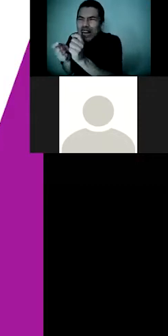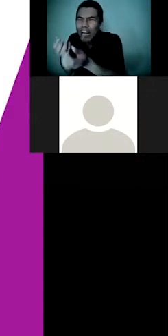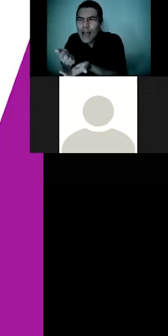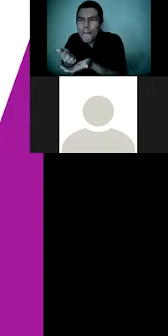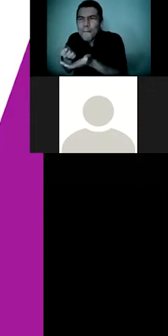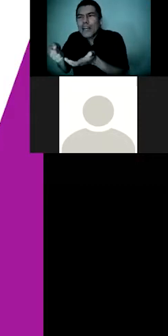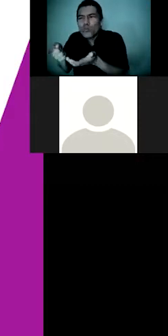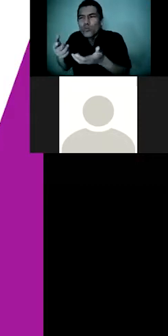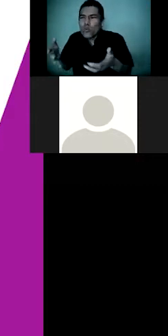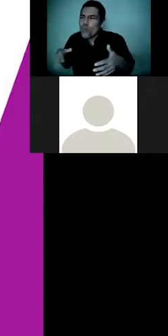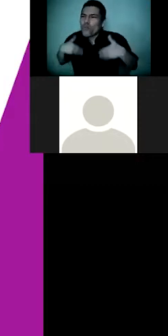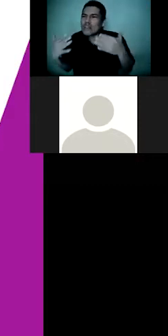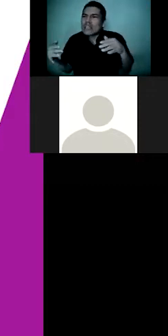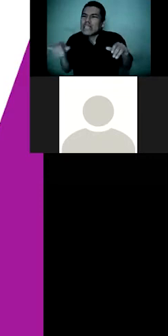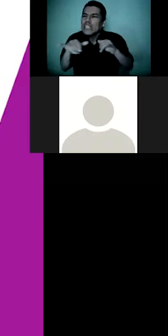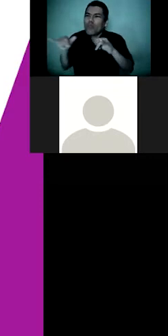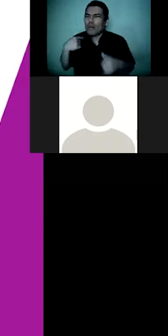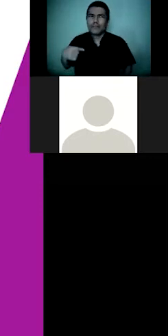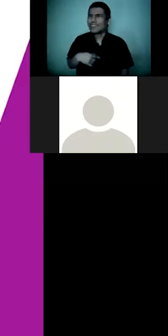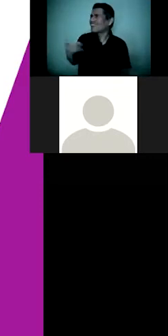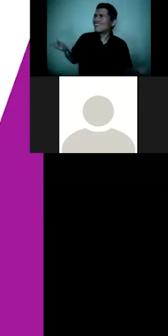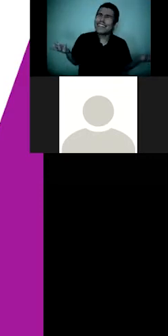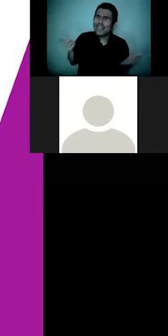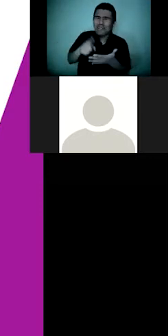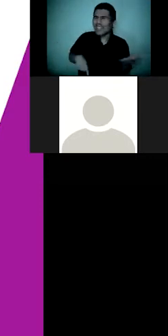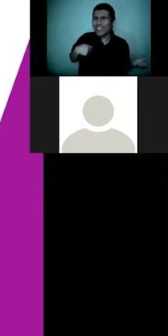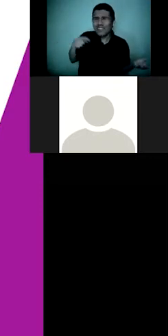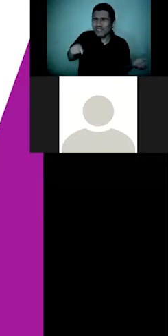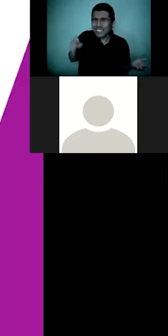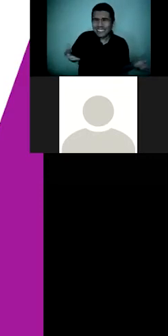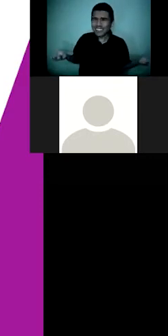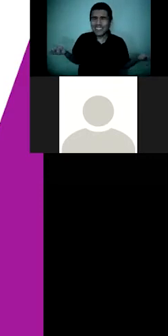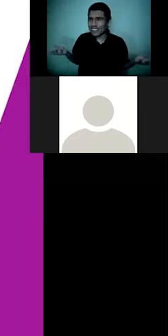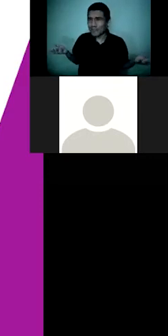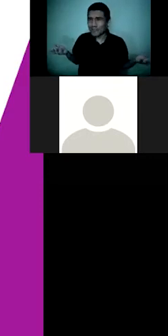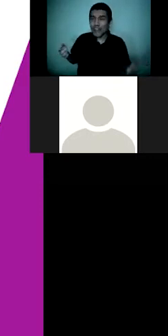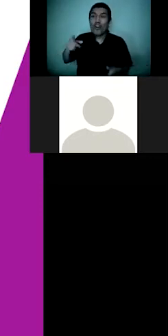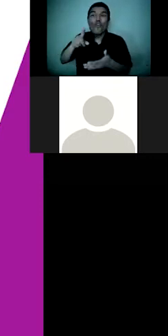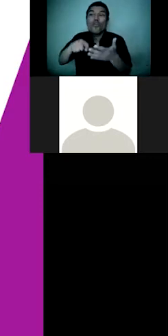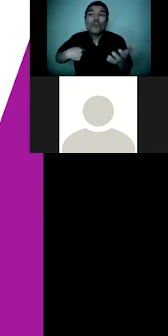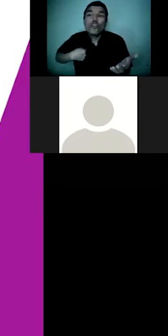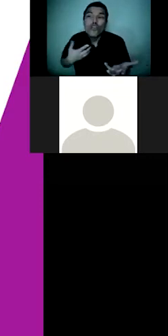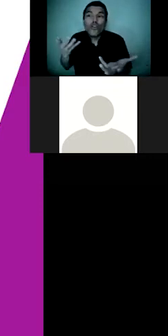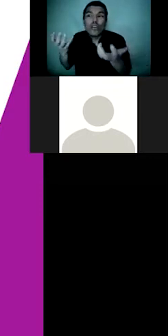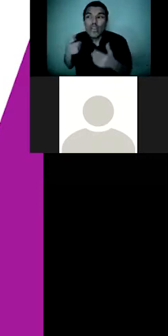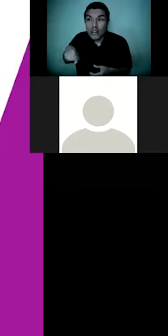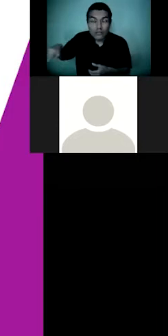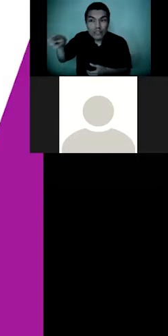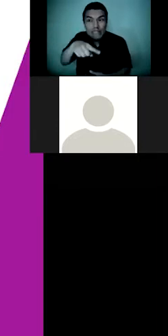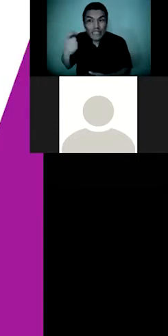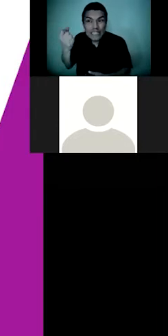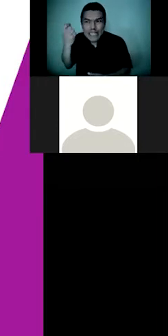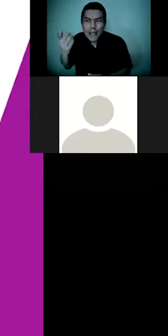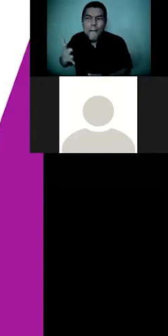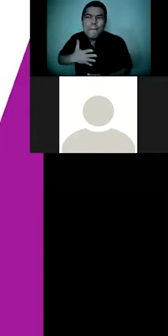a terapia, hay que corregir algo, no puede ser igual que otras personas. Pero ¿qué cosa?